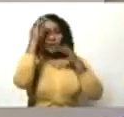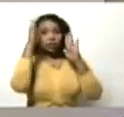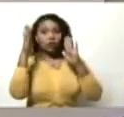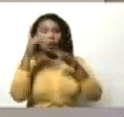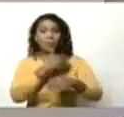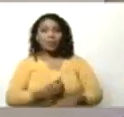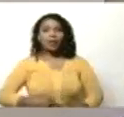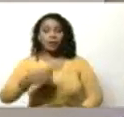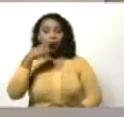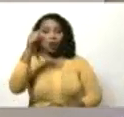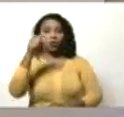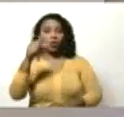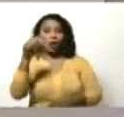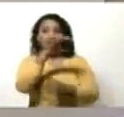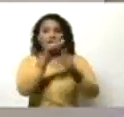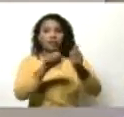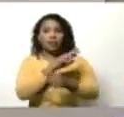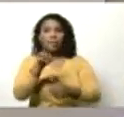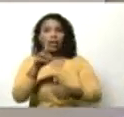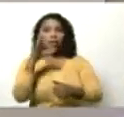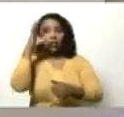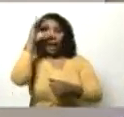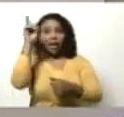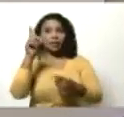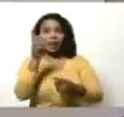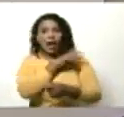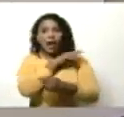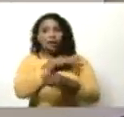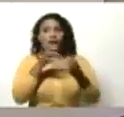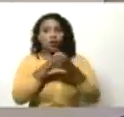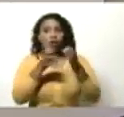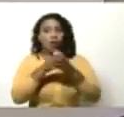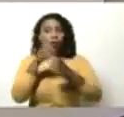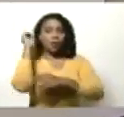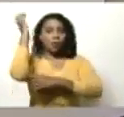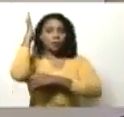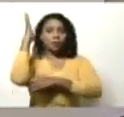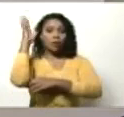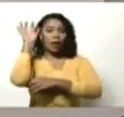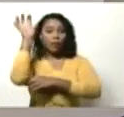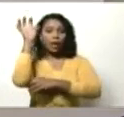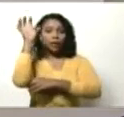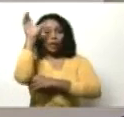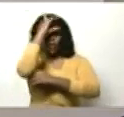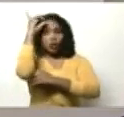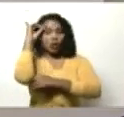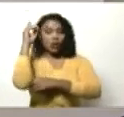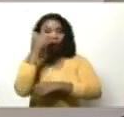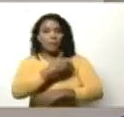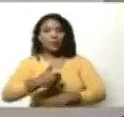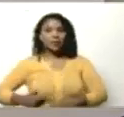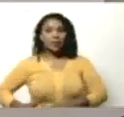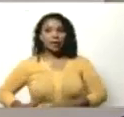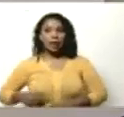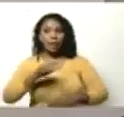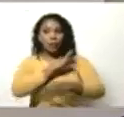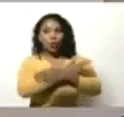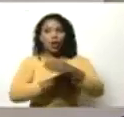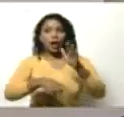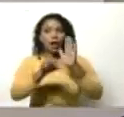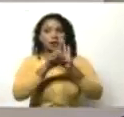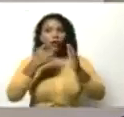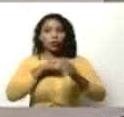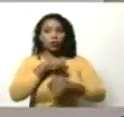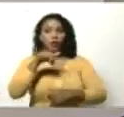presidente Nicolás Maduro Moros, con la vicepresidenta Delcy Rodríguez, con el jefe del bloque parlamentario de la patria, Diosdado Cabello, y con el presidente del Poder Legislativo de